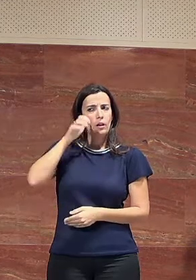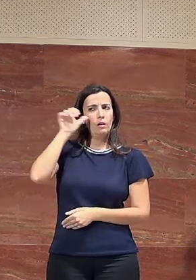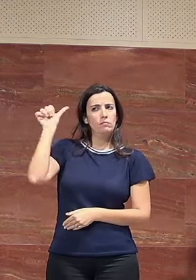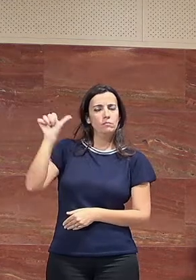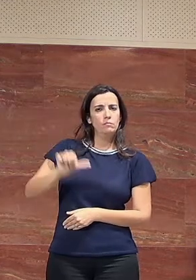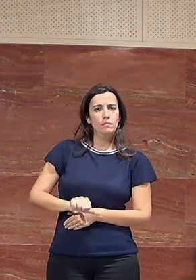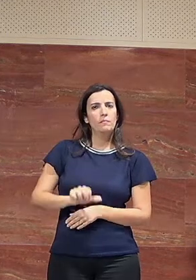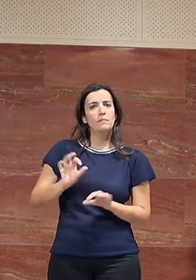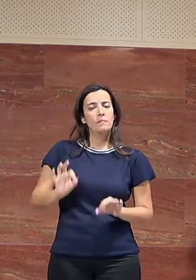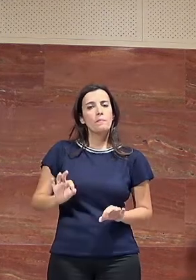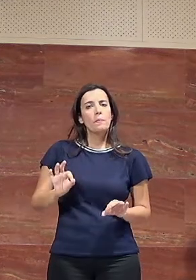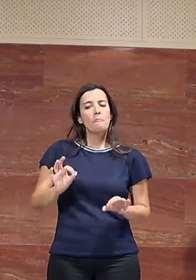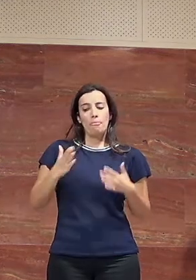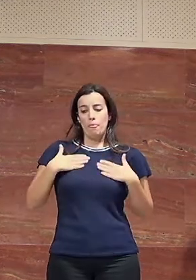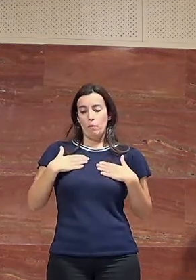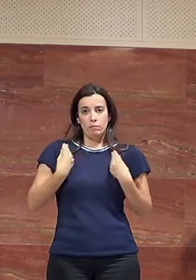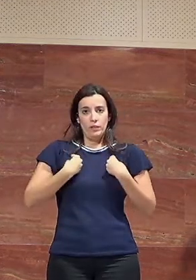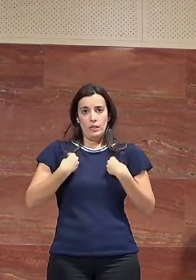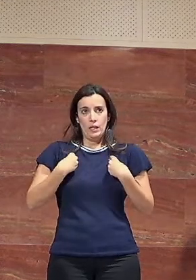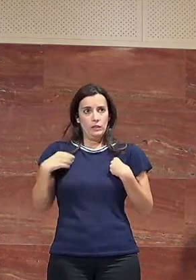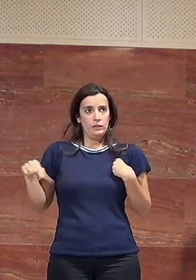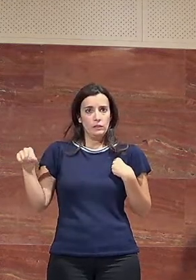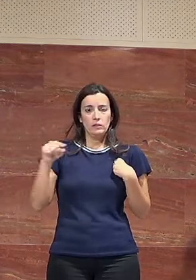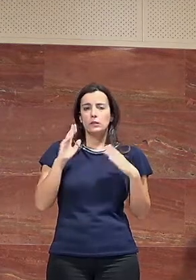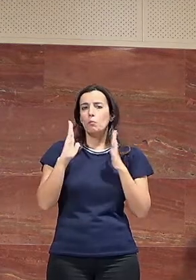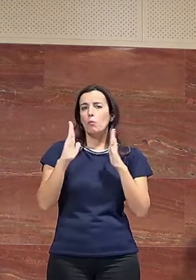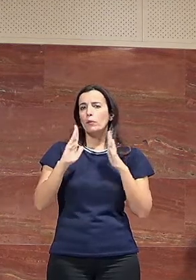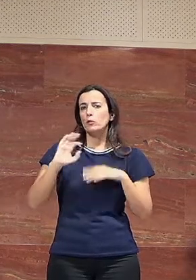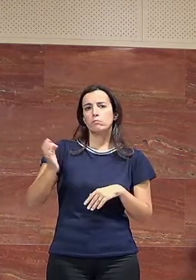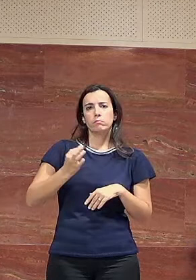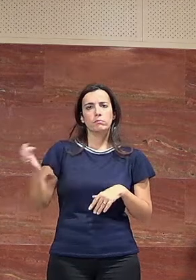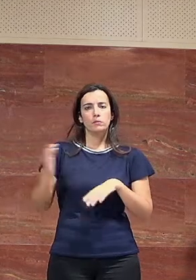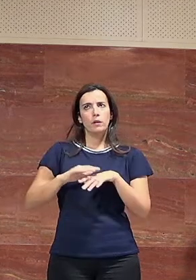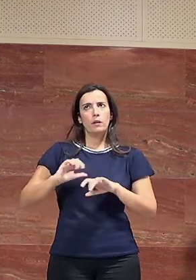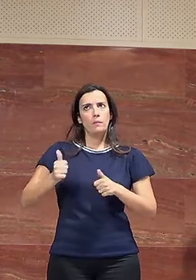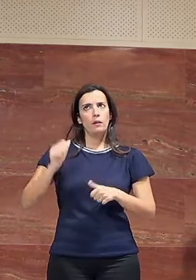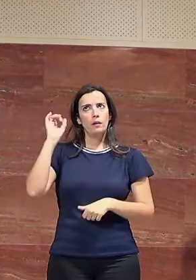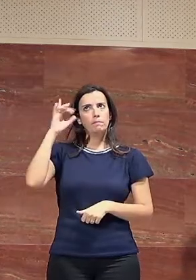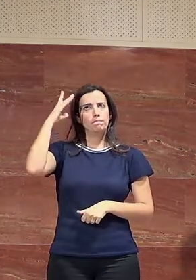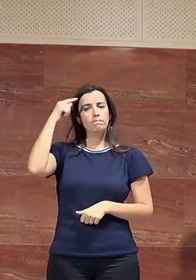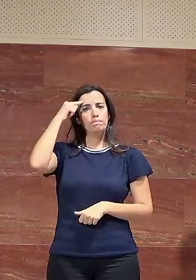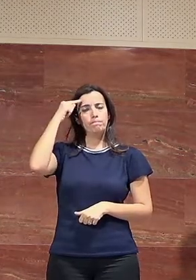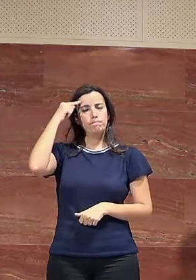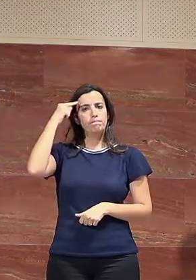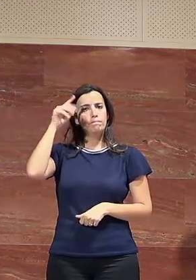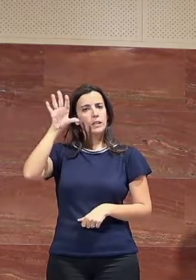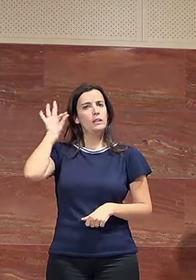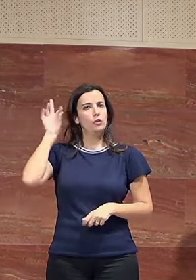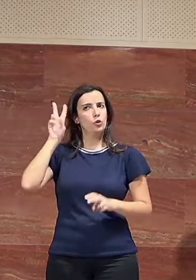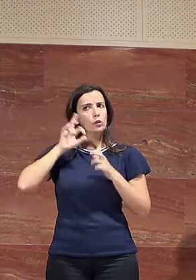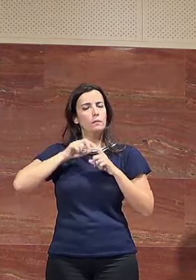qué momento de nuestras vidas tú crees que es el momento adecuado para plantearnos una toma de decisiones en este sentido?